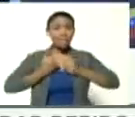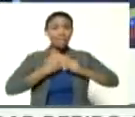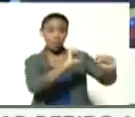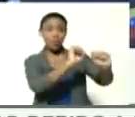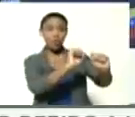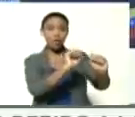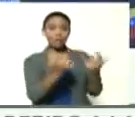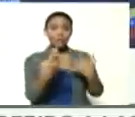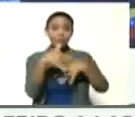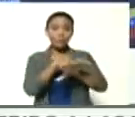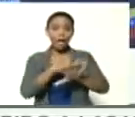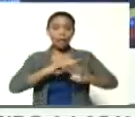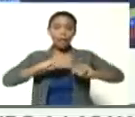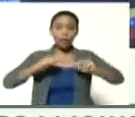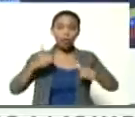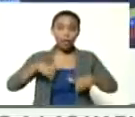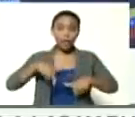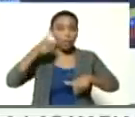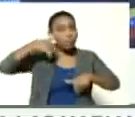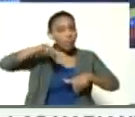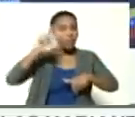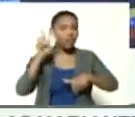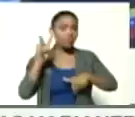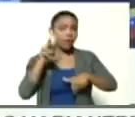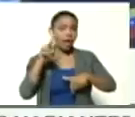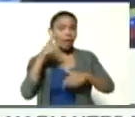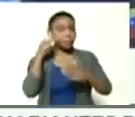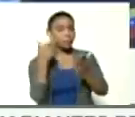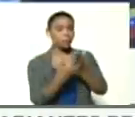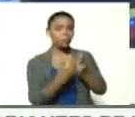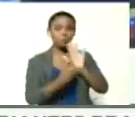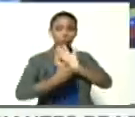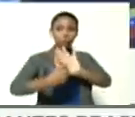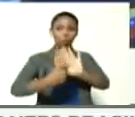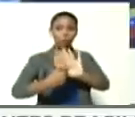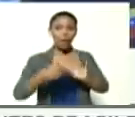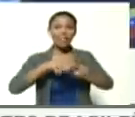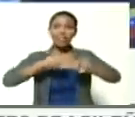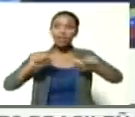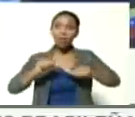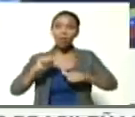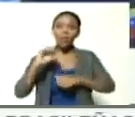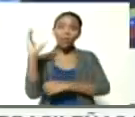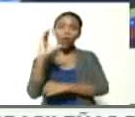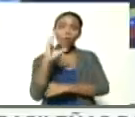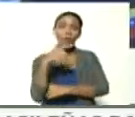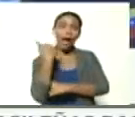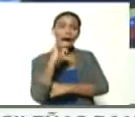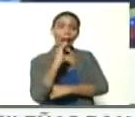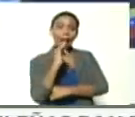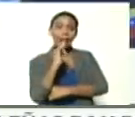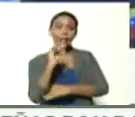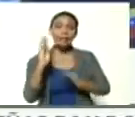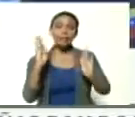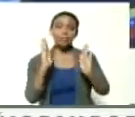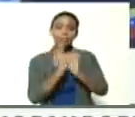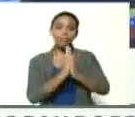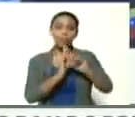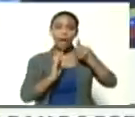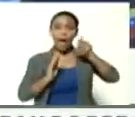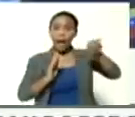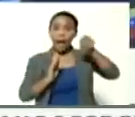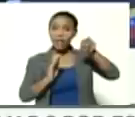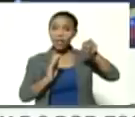integralmente el territorio y la población venezolana, se demuestra que el territorio colombiano termina siendo el santuario.